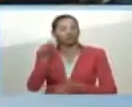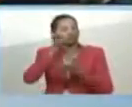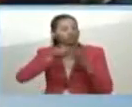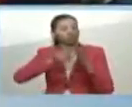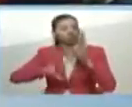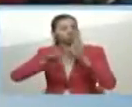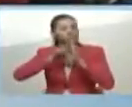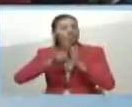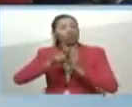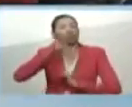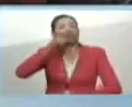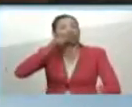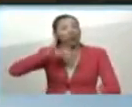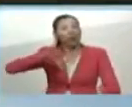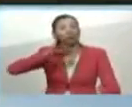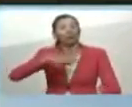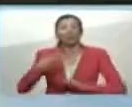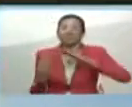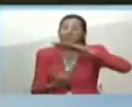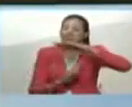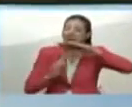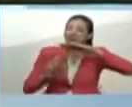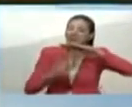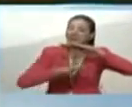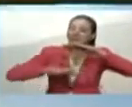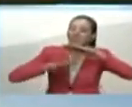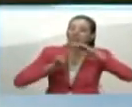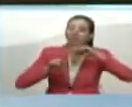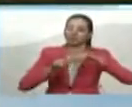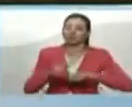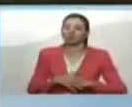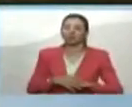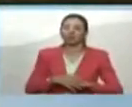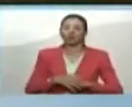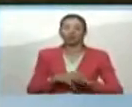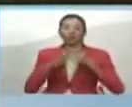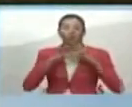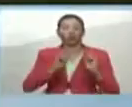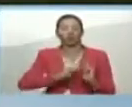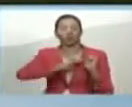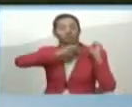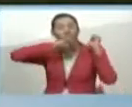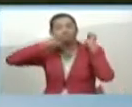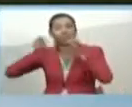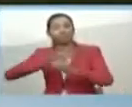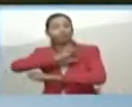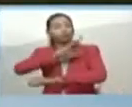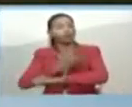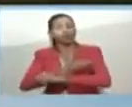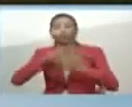del pueblo desde la base. Todo el poder al Parlamento Comunal.